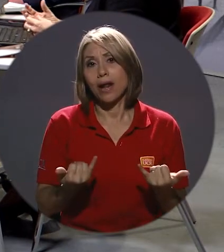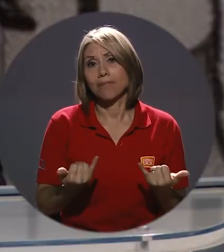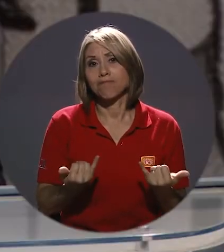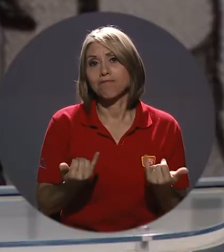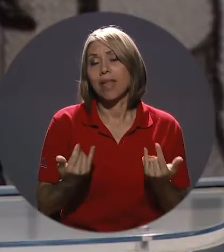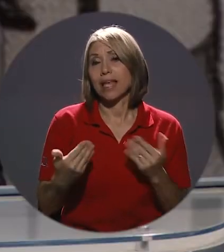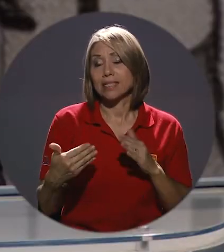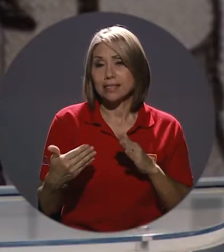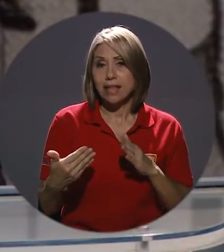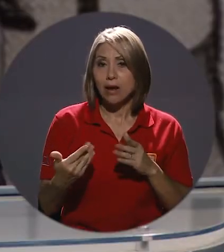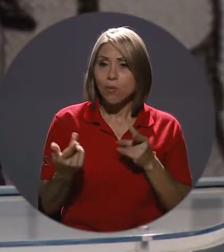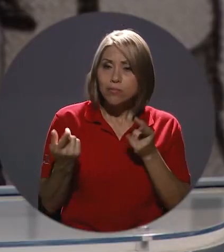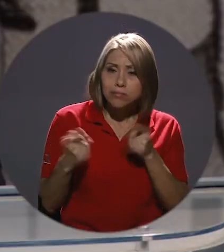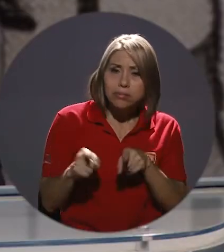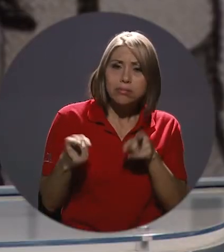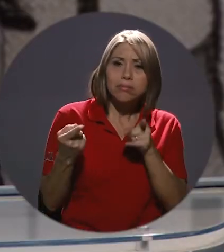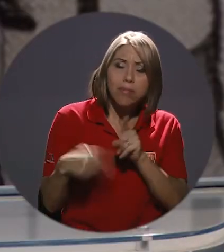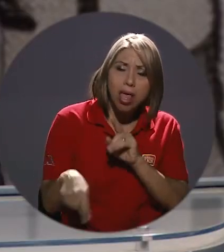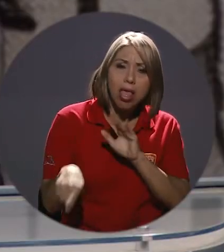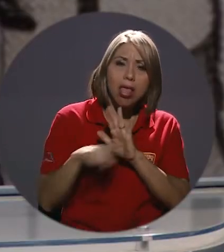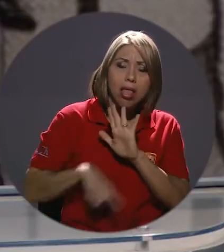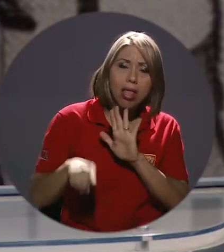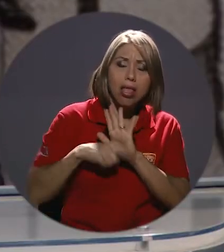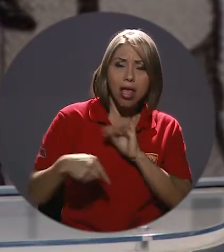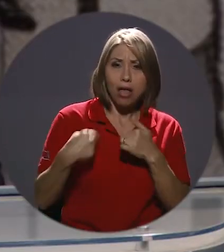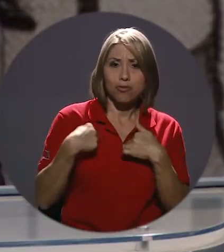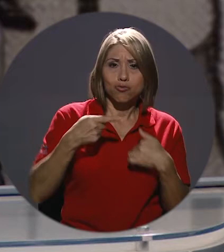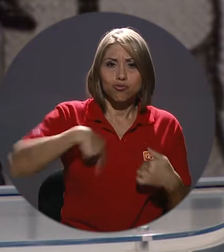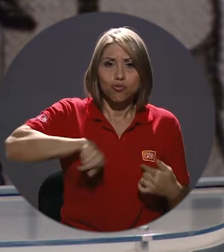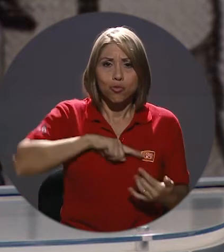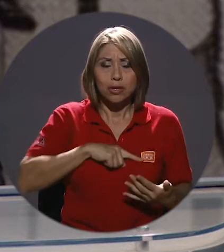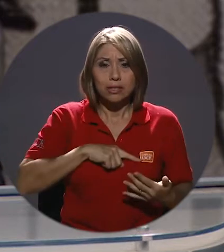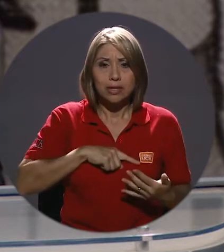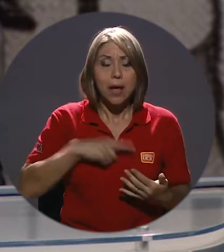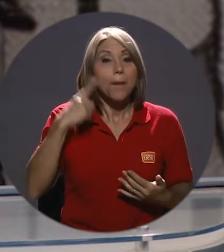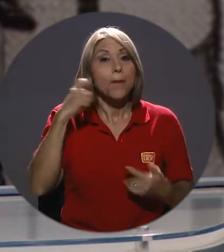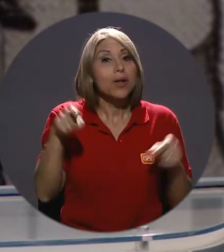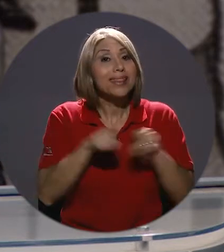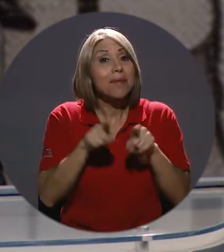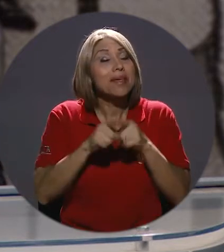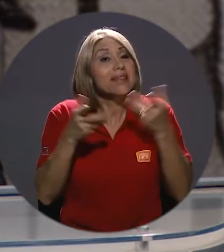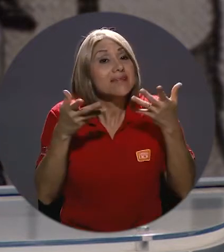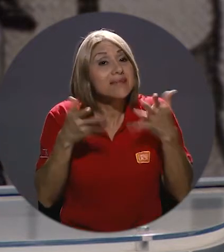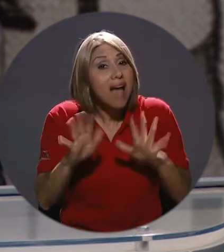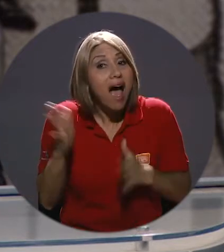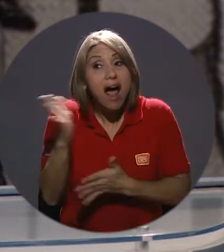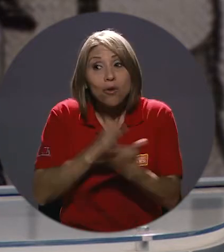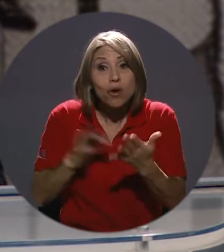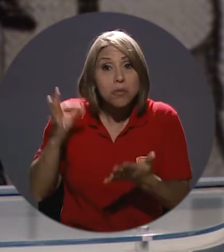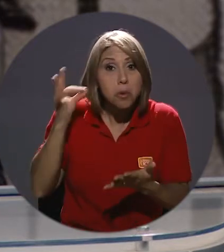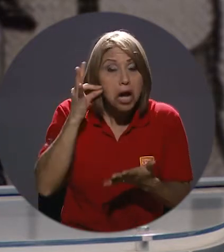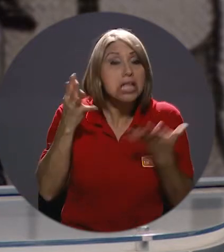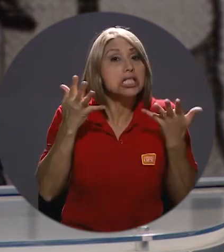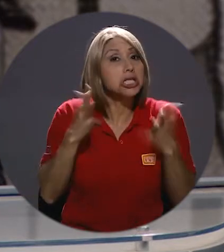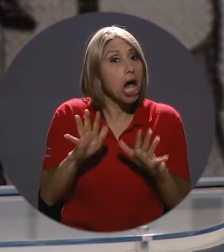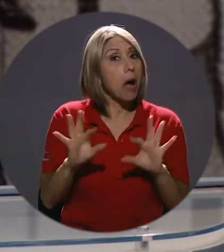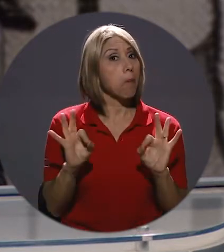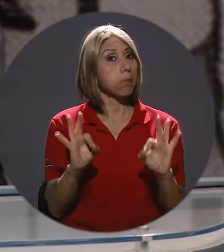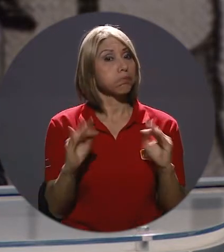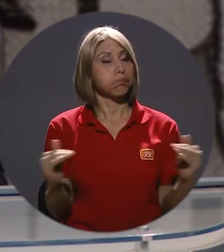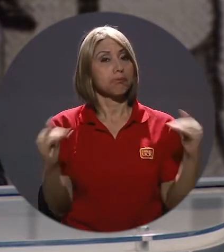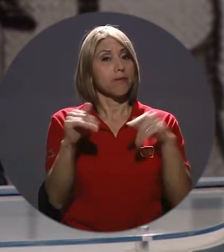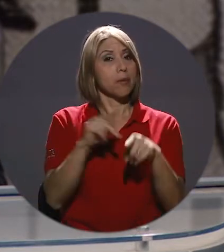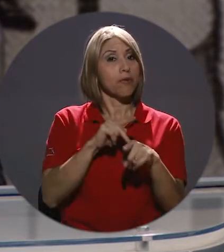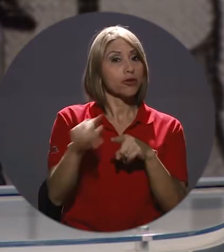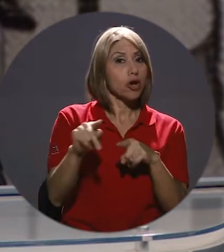para nuestro perjuicio, porque incluso mujeres que ya han estado debidamente formadas o a nivel